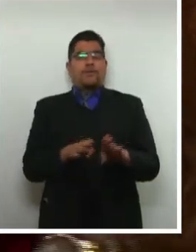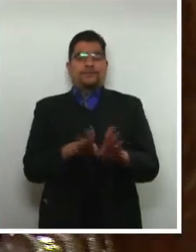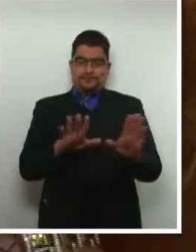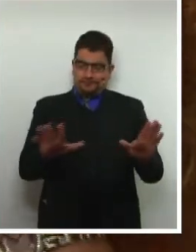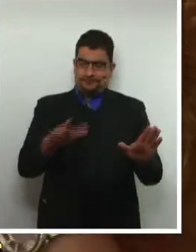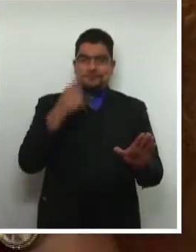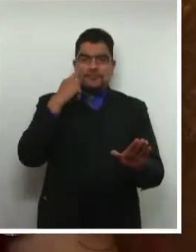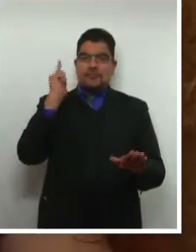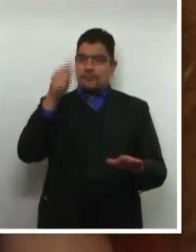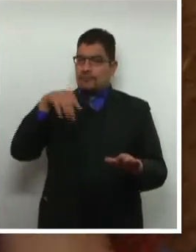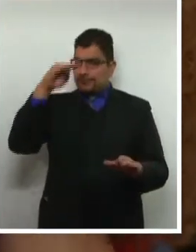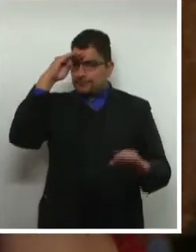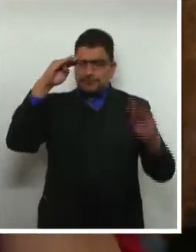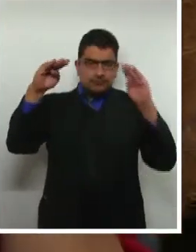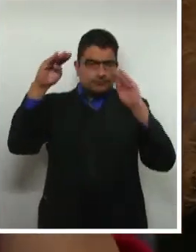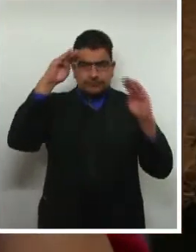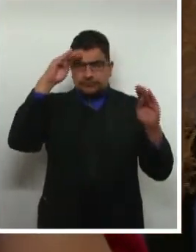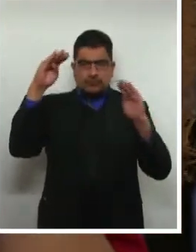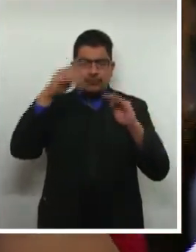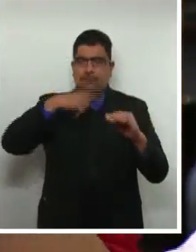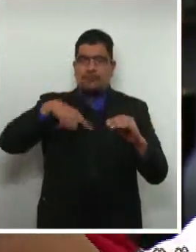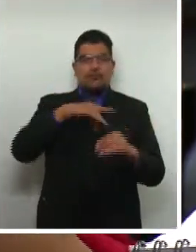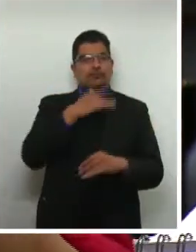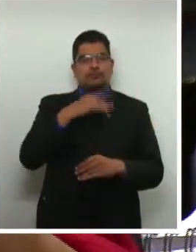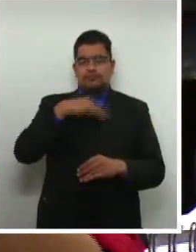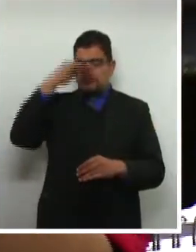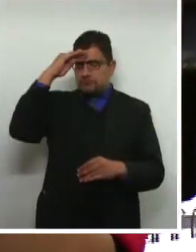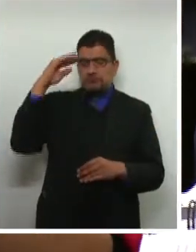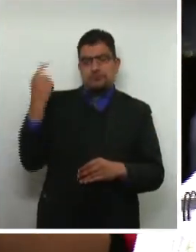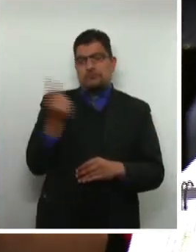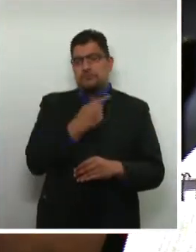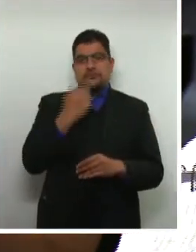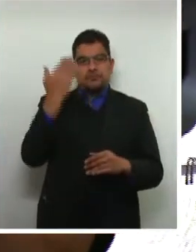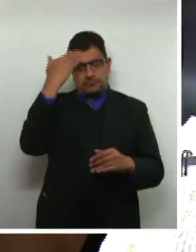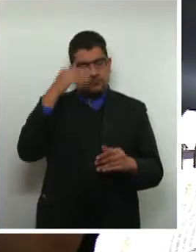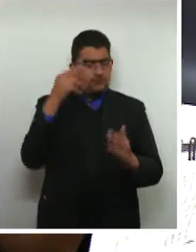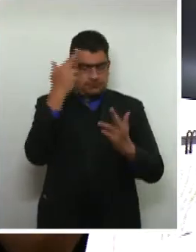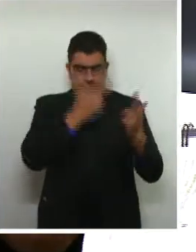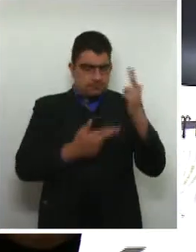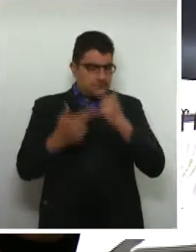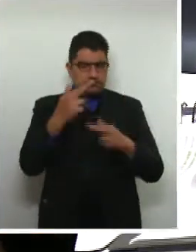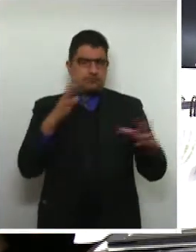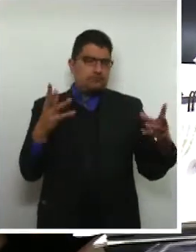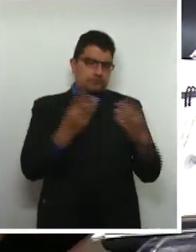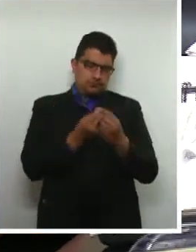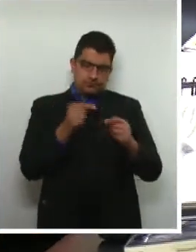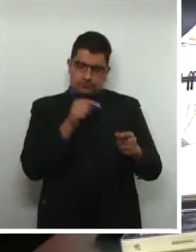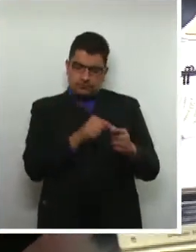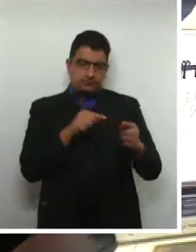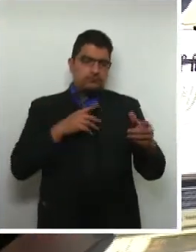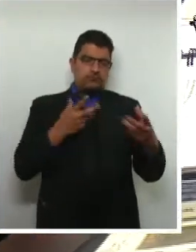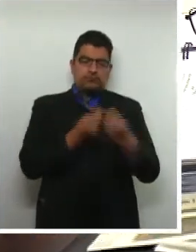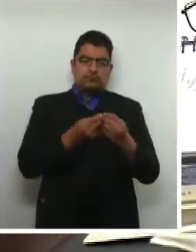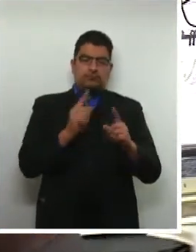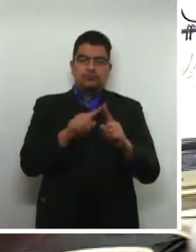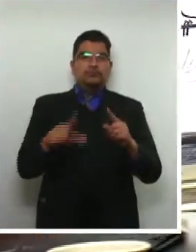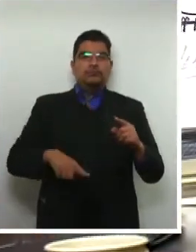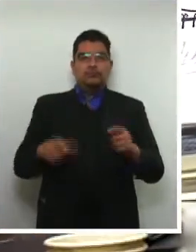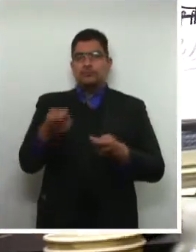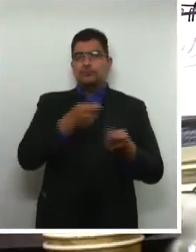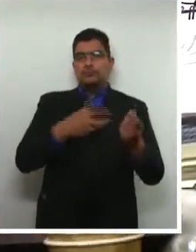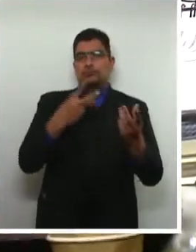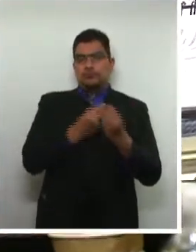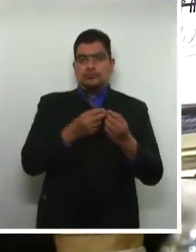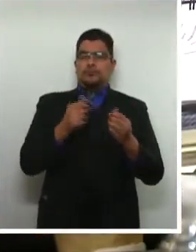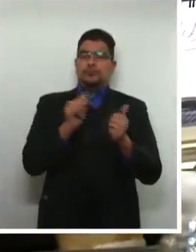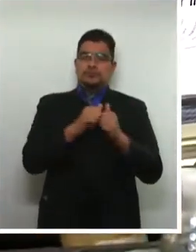lo repensemos. Ojalá y que podamos hacer una revisión sobre cómo estamos sujetando a este gobierno, a estos